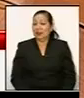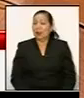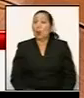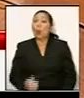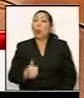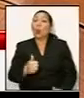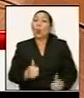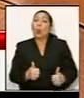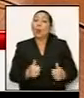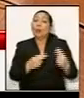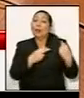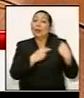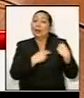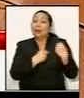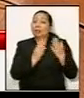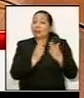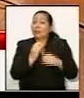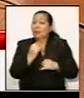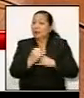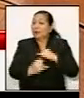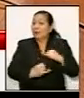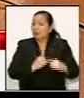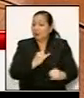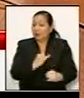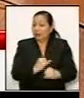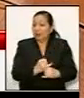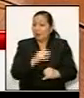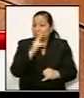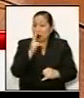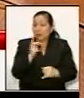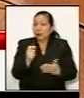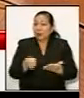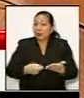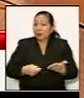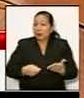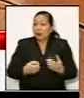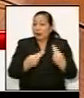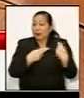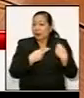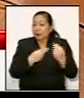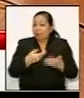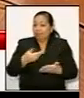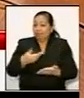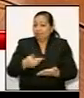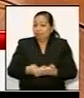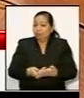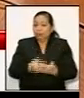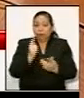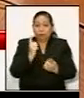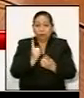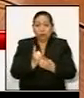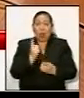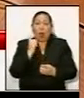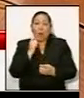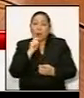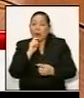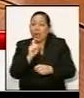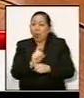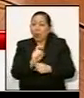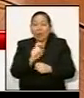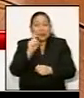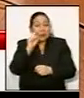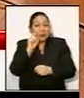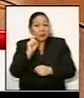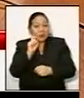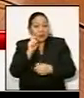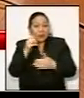cuáles son los compromisos como organismos internacionales que imperio ha suscrito que obligan a aplicar el enfoque de género la educación sexual integral